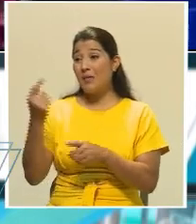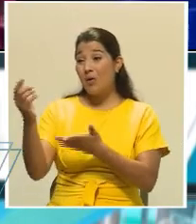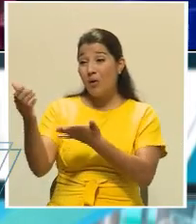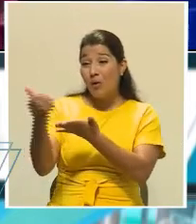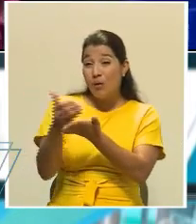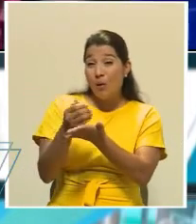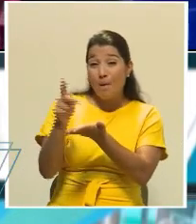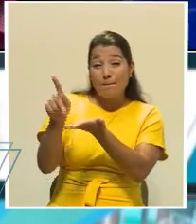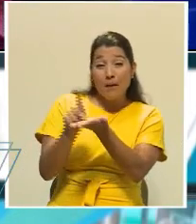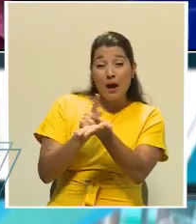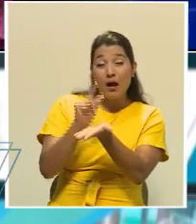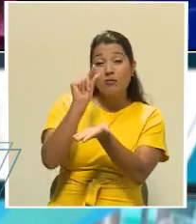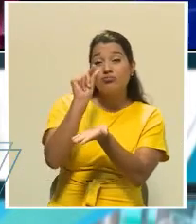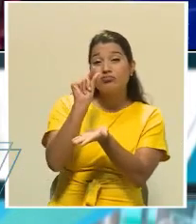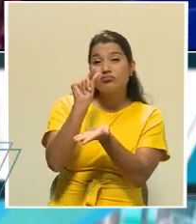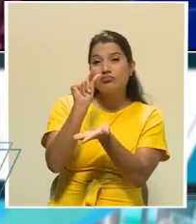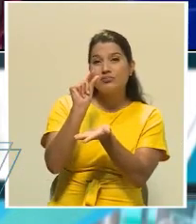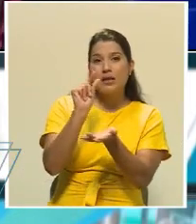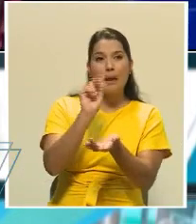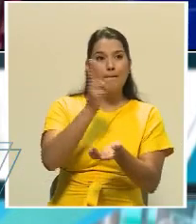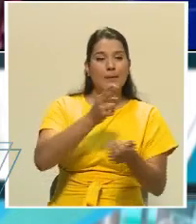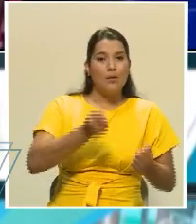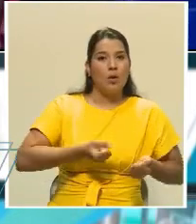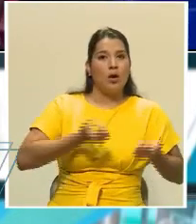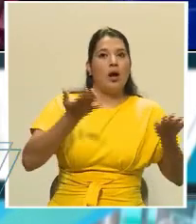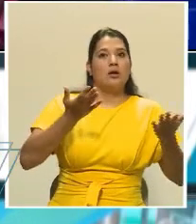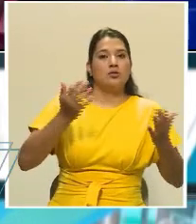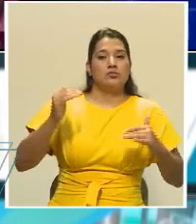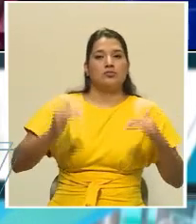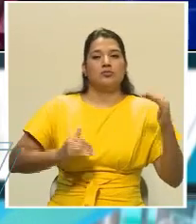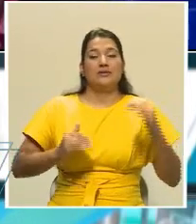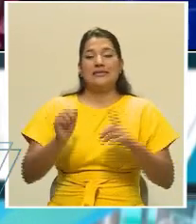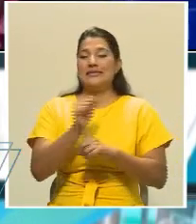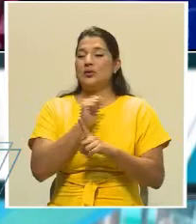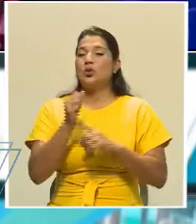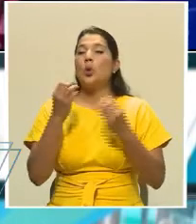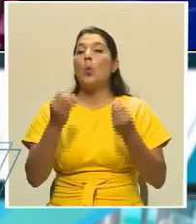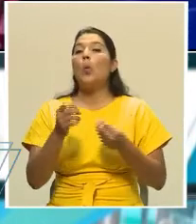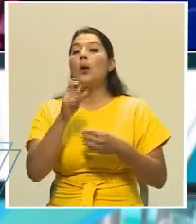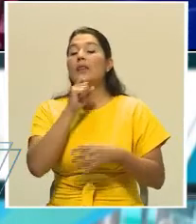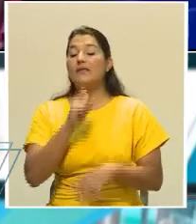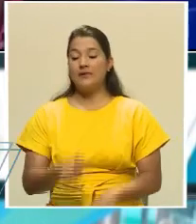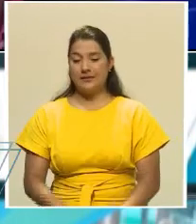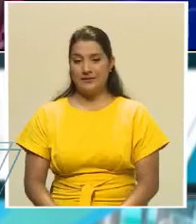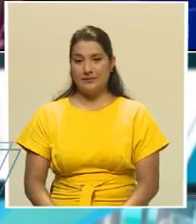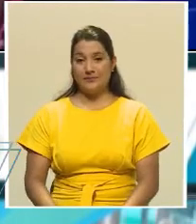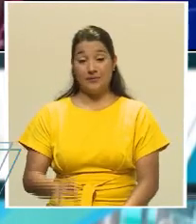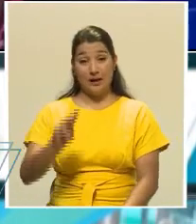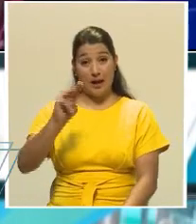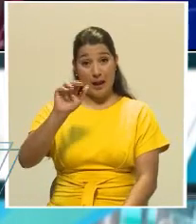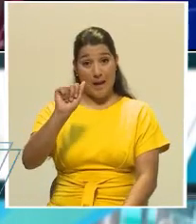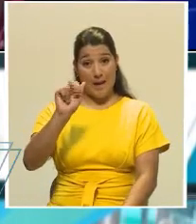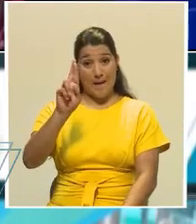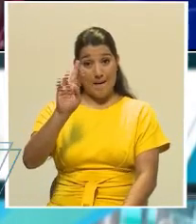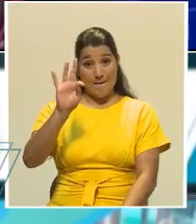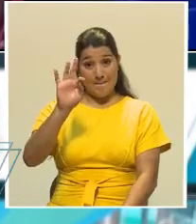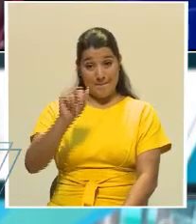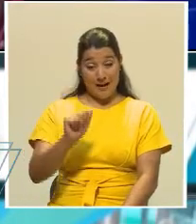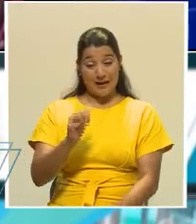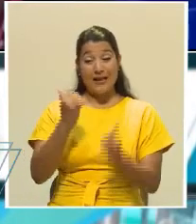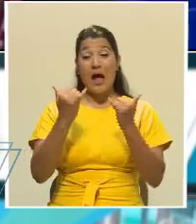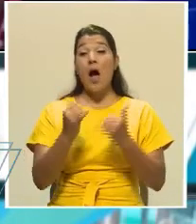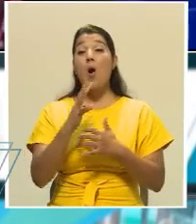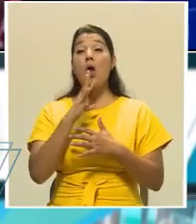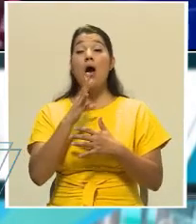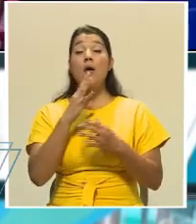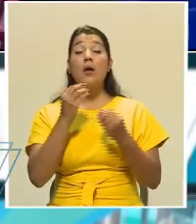¿verdad? Entonces, la situación es muy, muy, muy difícil. Doña Marta, cuando se habla tanto como ahora de